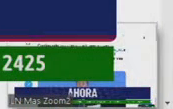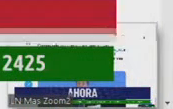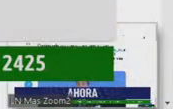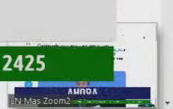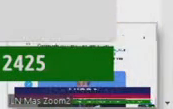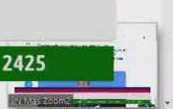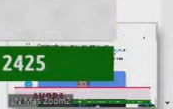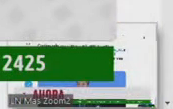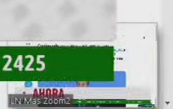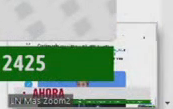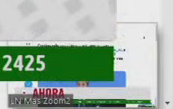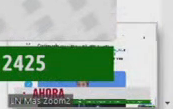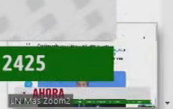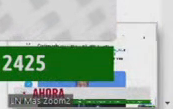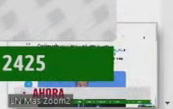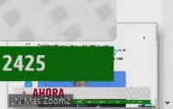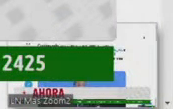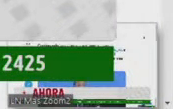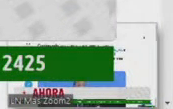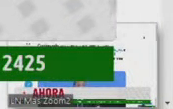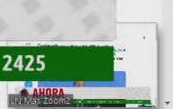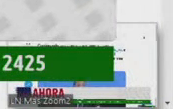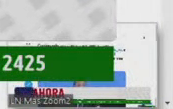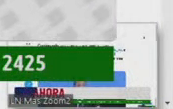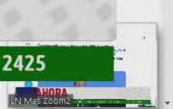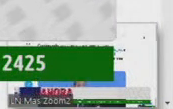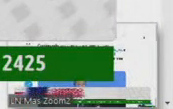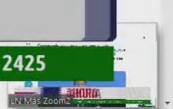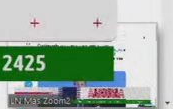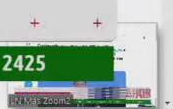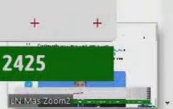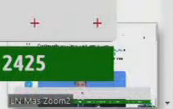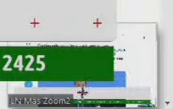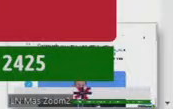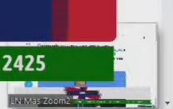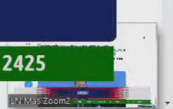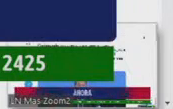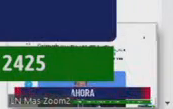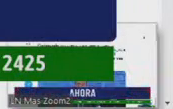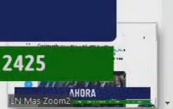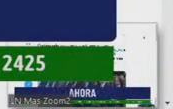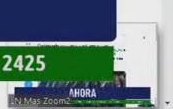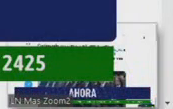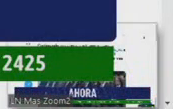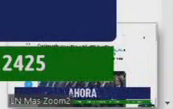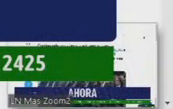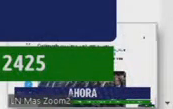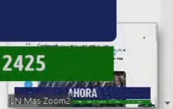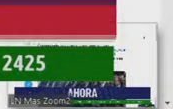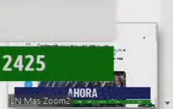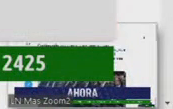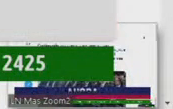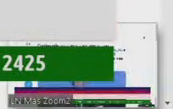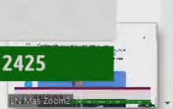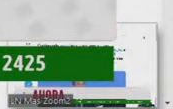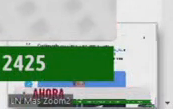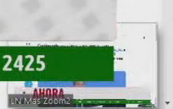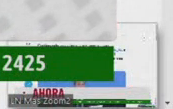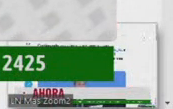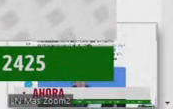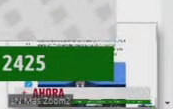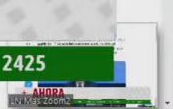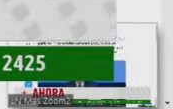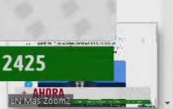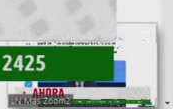ahí está lo que acaba de decir más a rubén continuando con la hoja de ruta que marcamos cuando subimos el ministerio de economía a